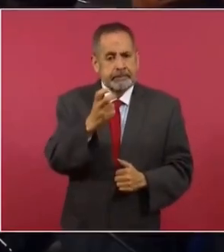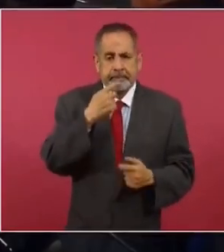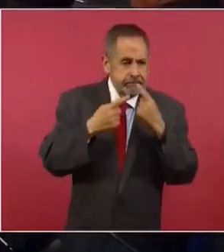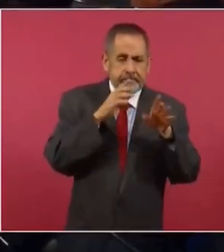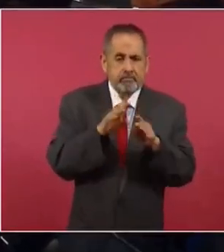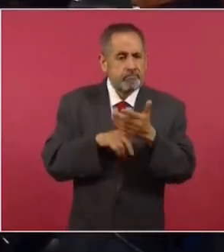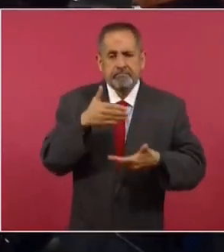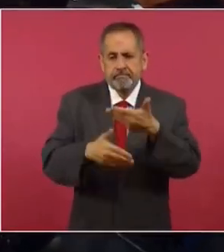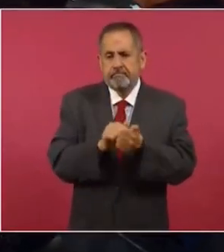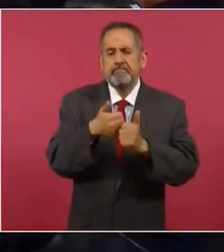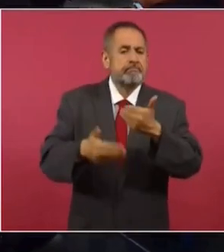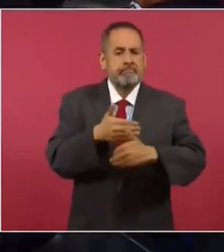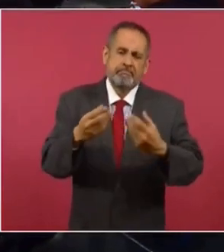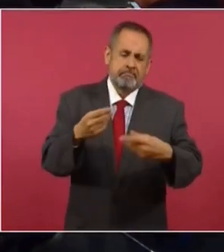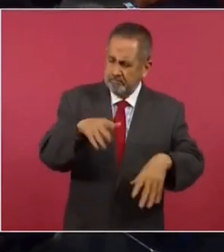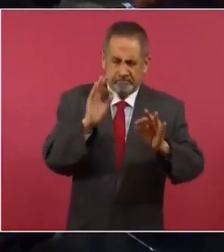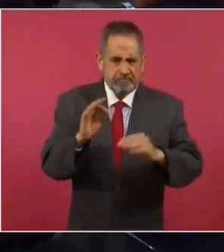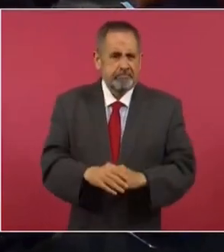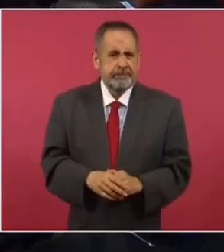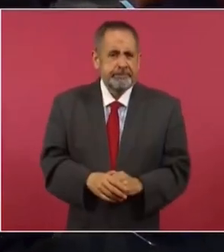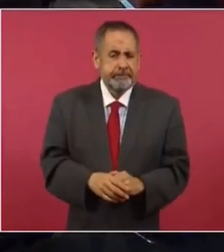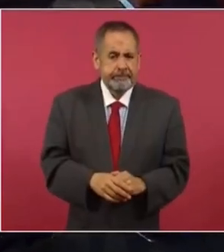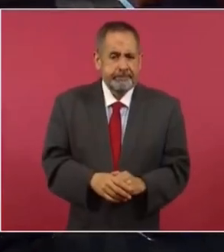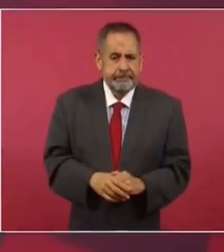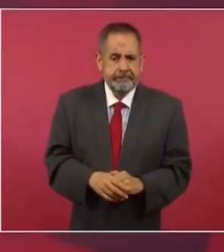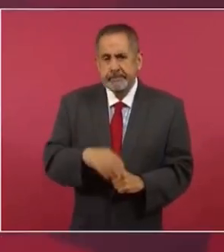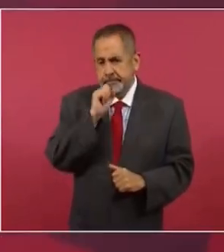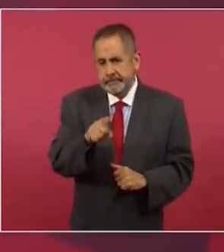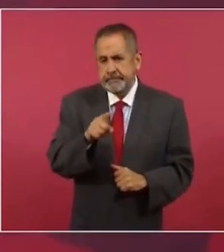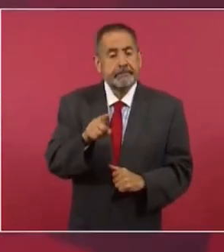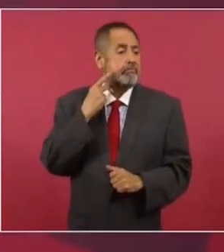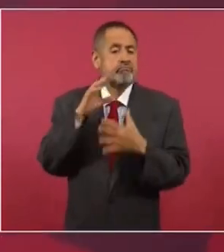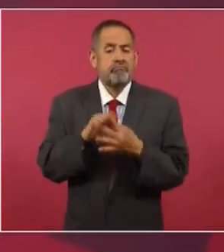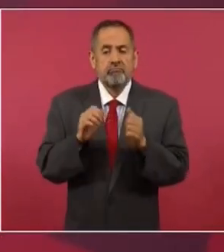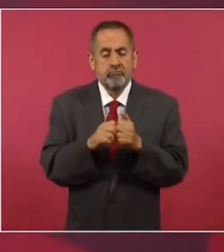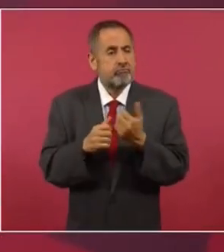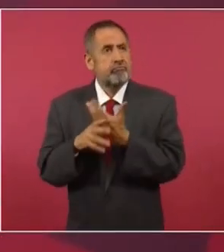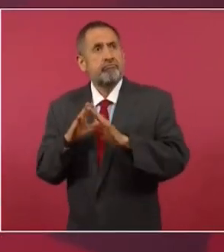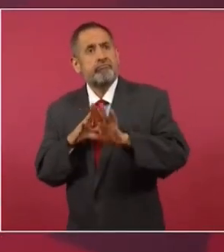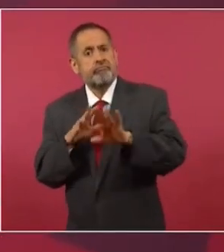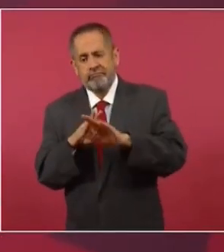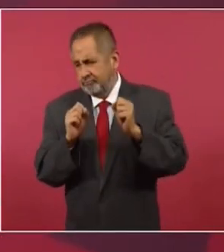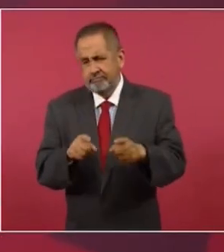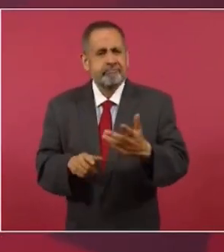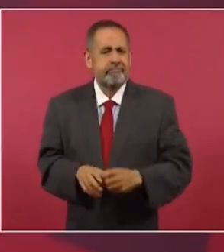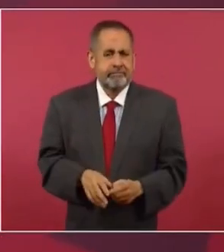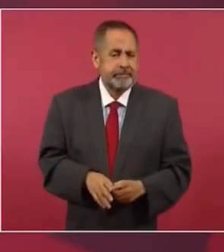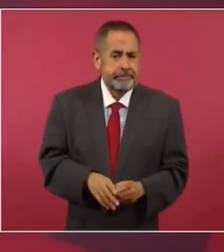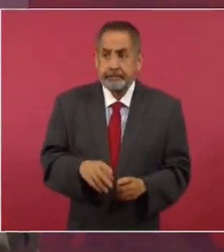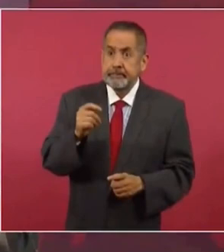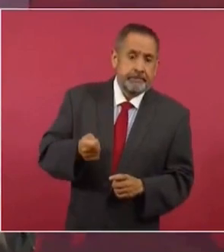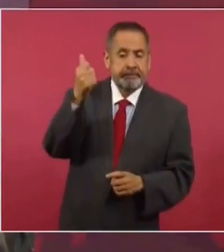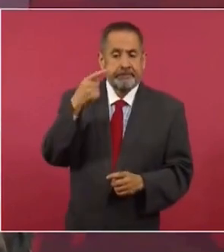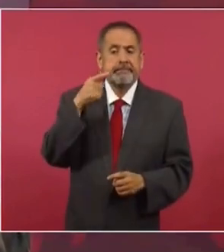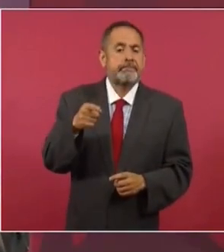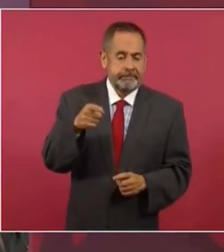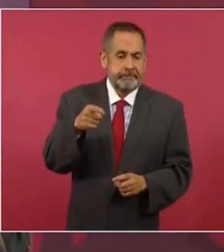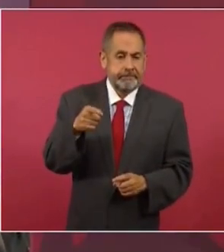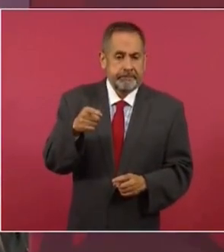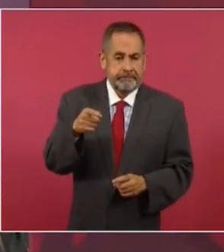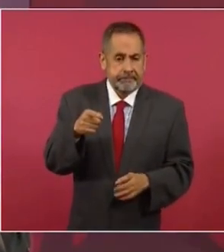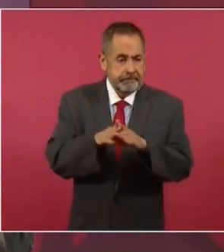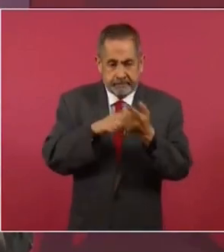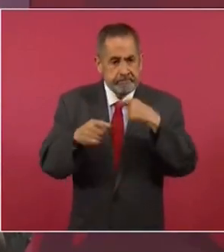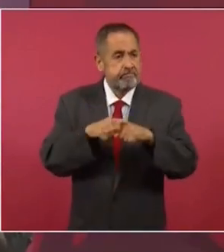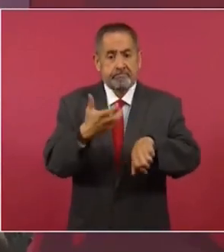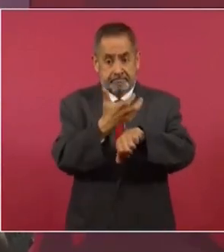estamos avanzando mucho. También en la política migratoria. Apúntele bien. Por primera vez se